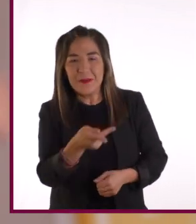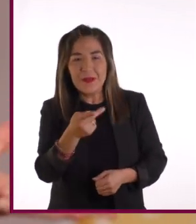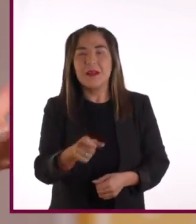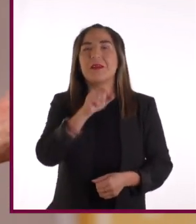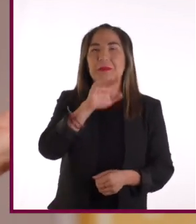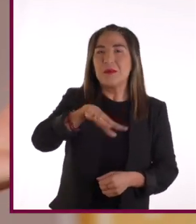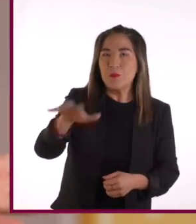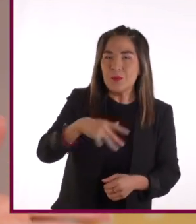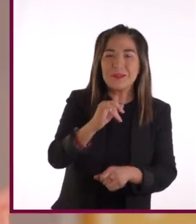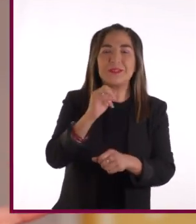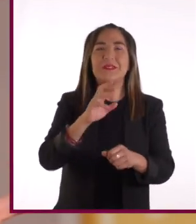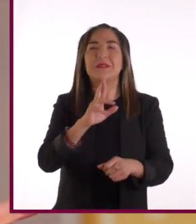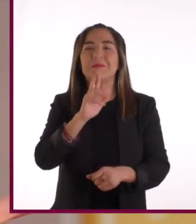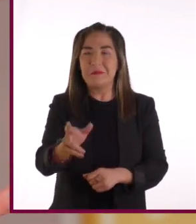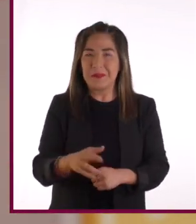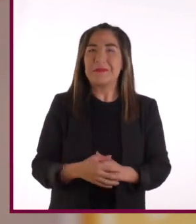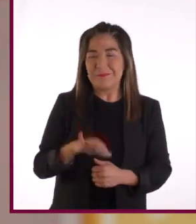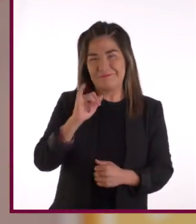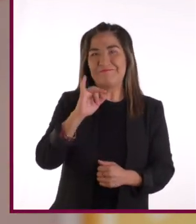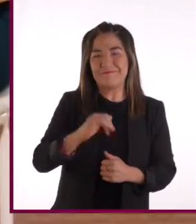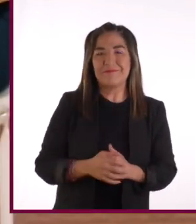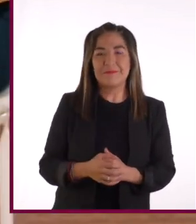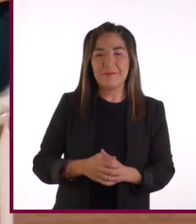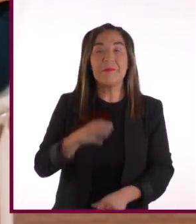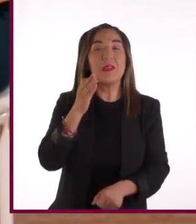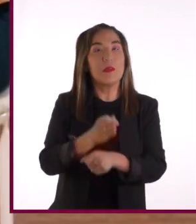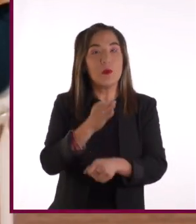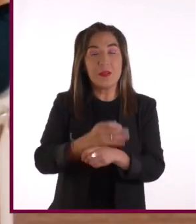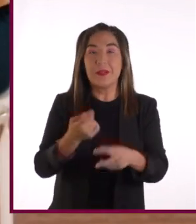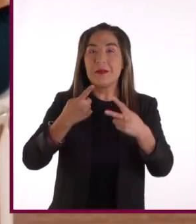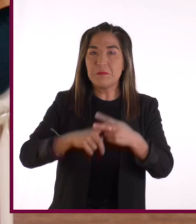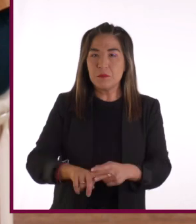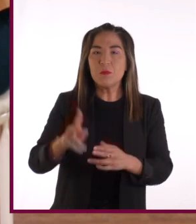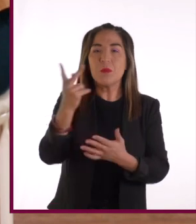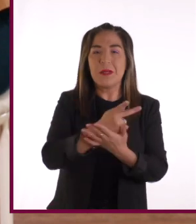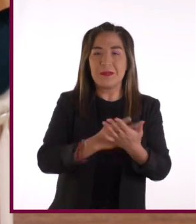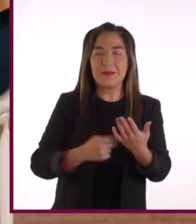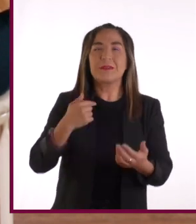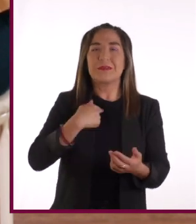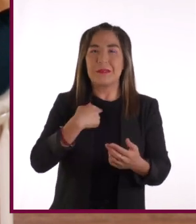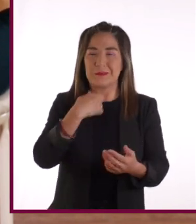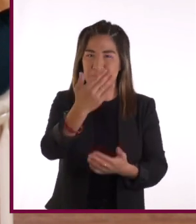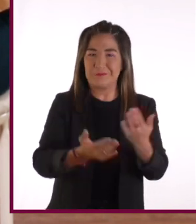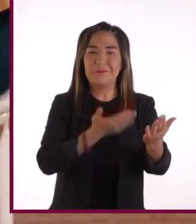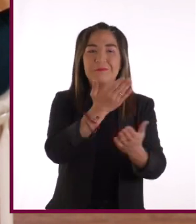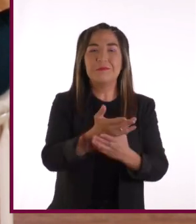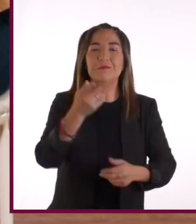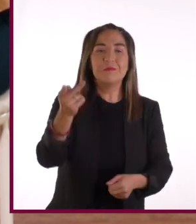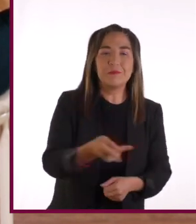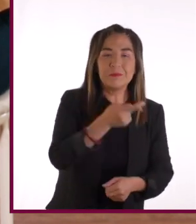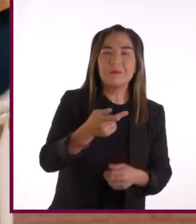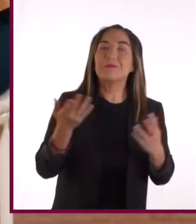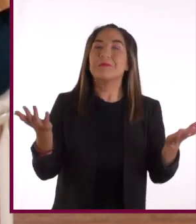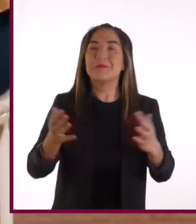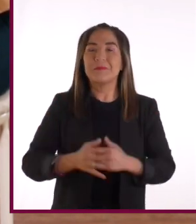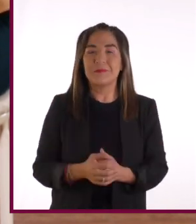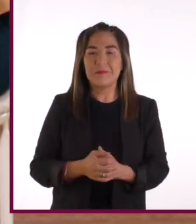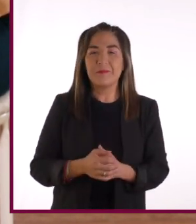para hacer preguntas, como para buscar respuestas, ¿no? Para comenzar con el programa de hoy, te propongo la siguiente pregunta, ¿va?